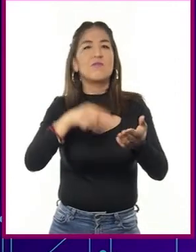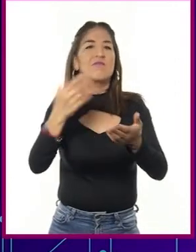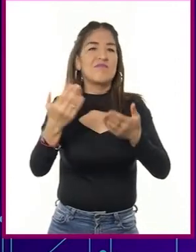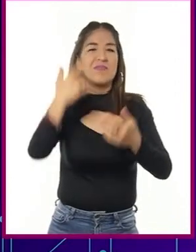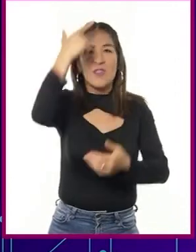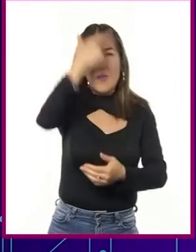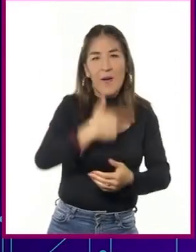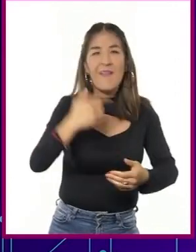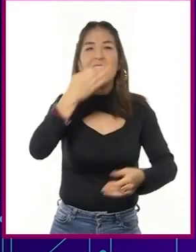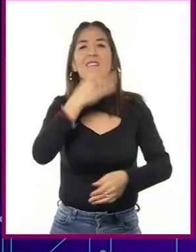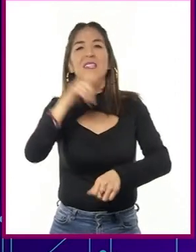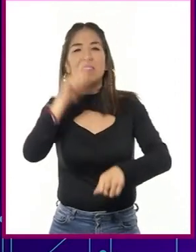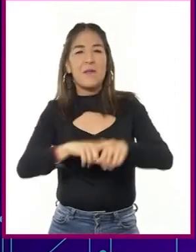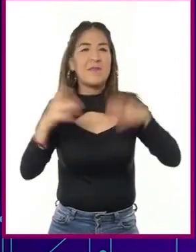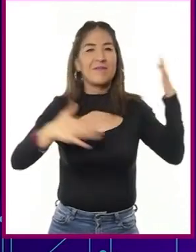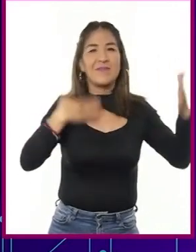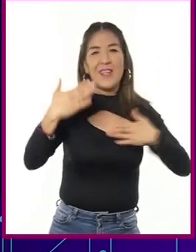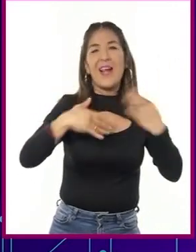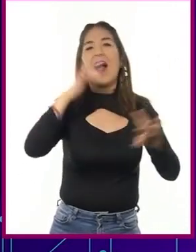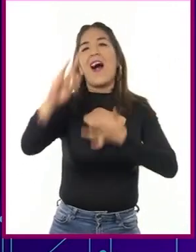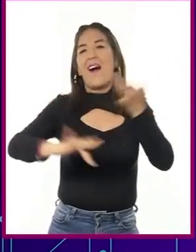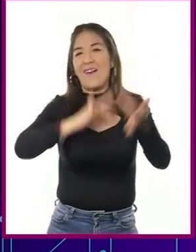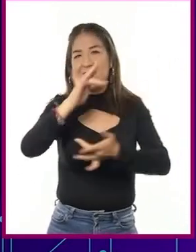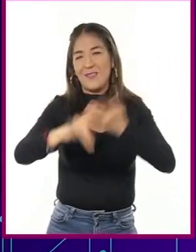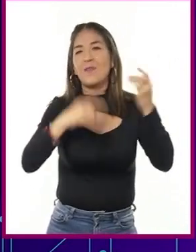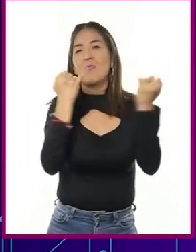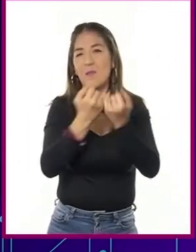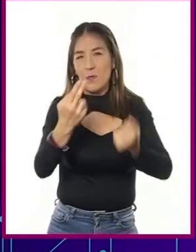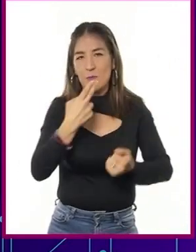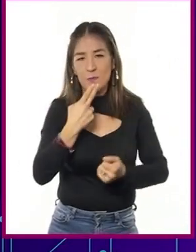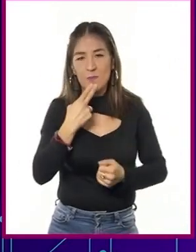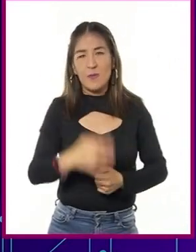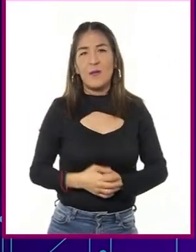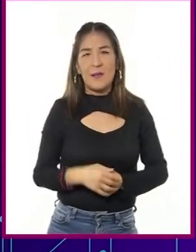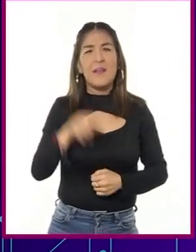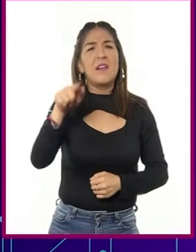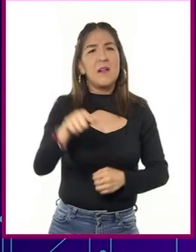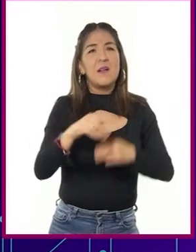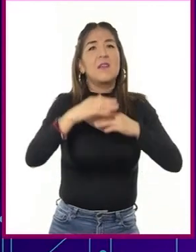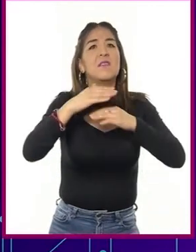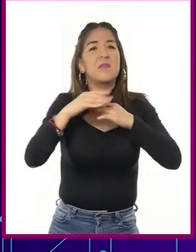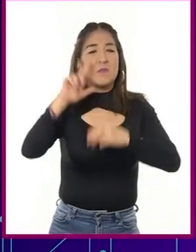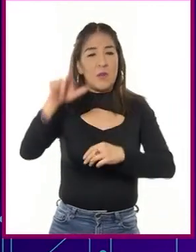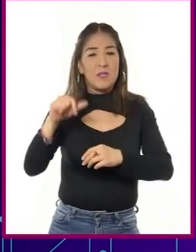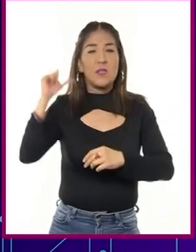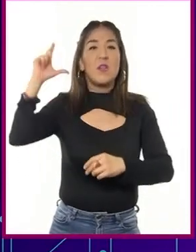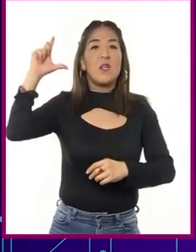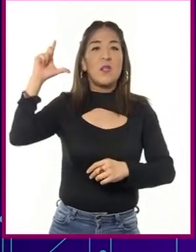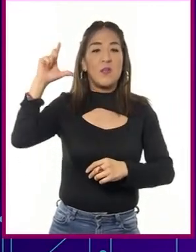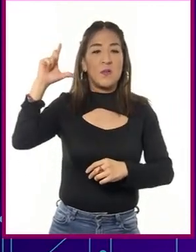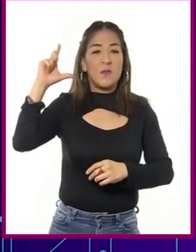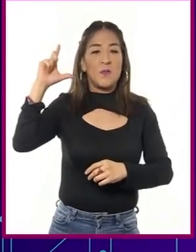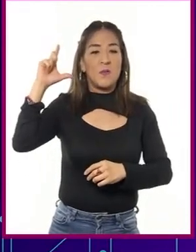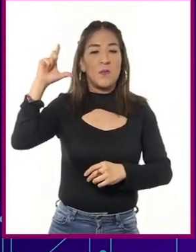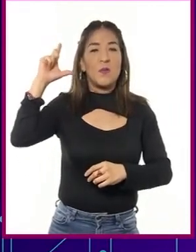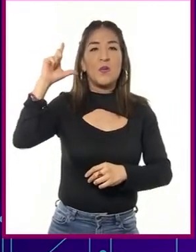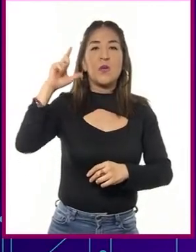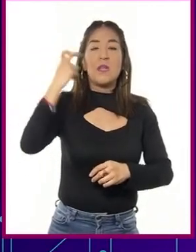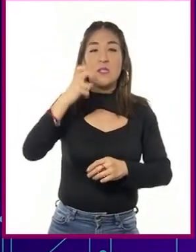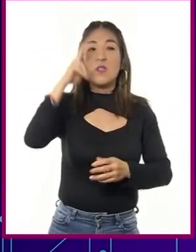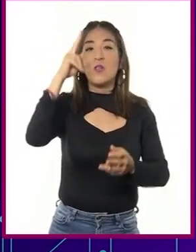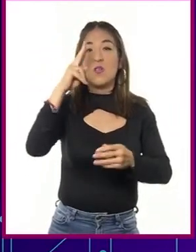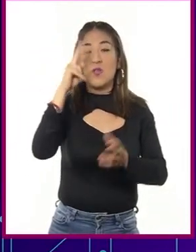en festivales y fiestas rave. Su consumo descendió significativamente alrededor del año